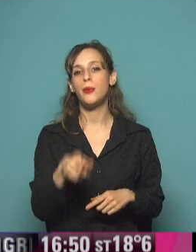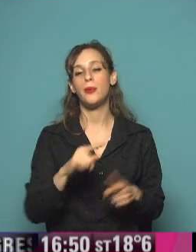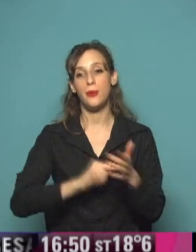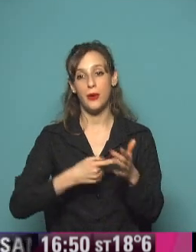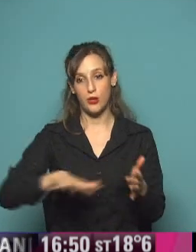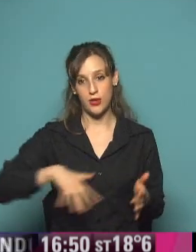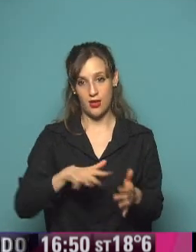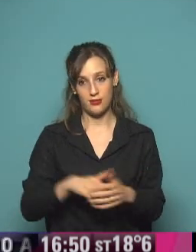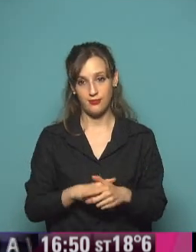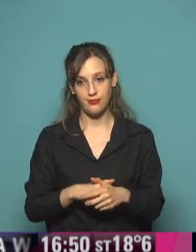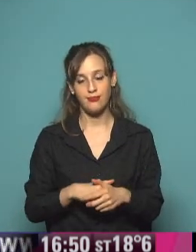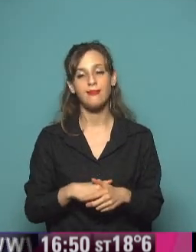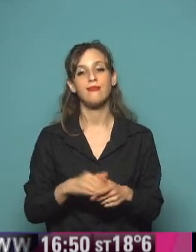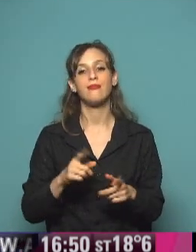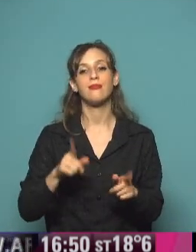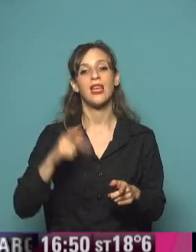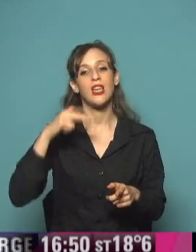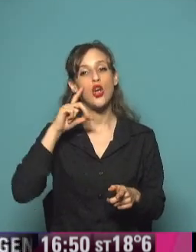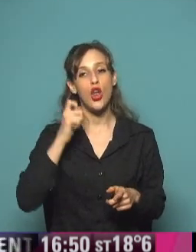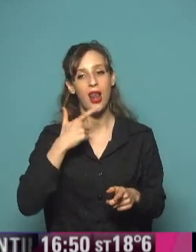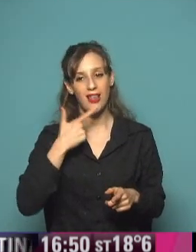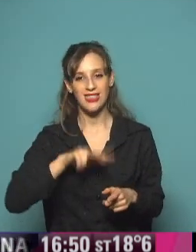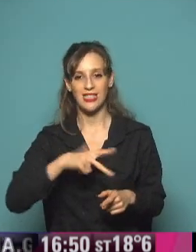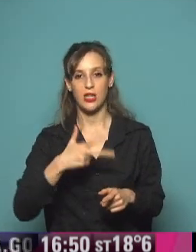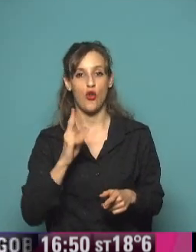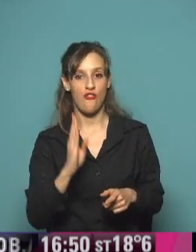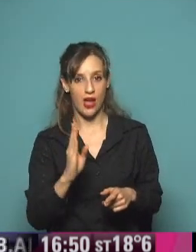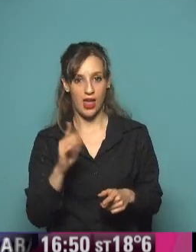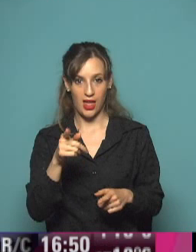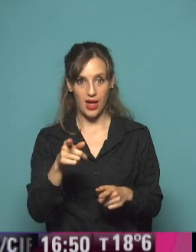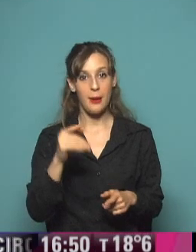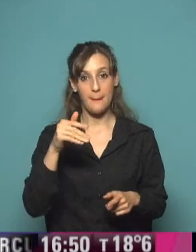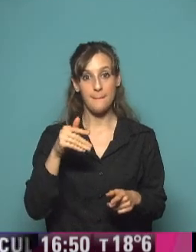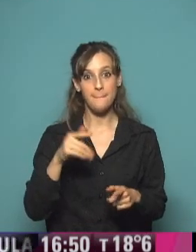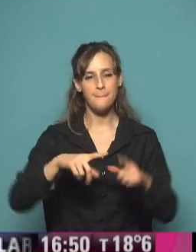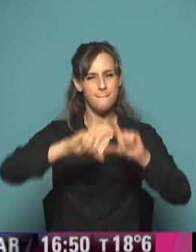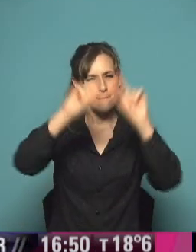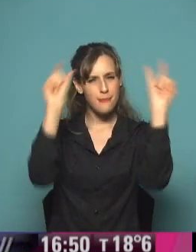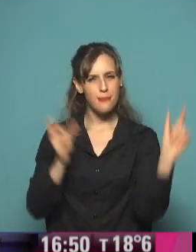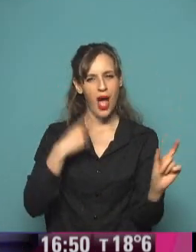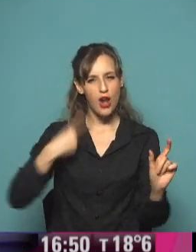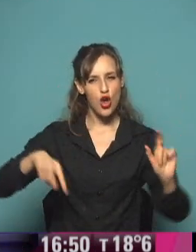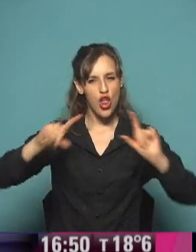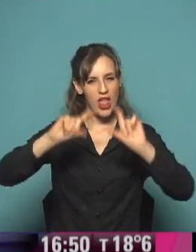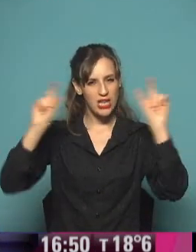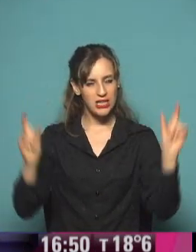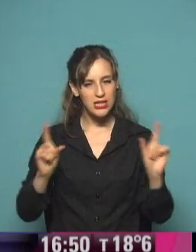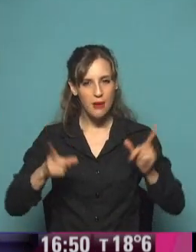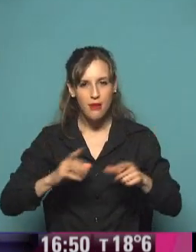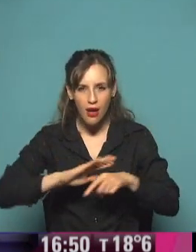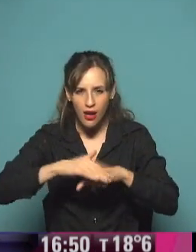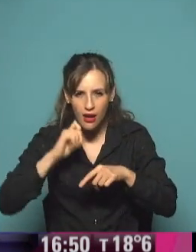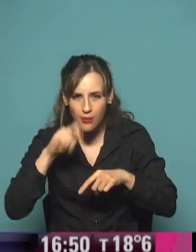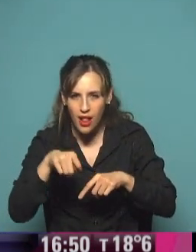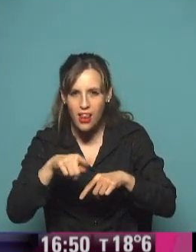Aires. Y acá tenemos a Nicolás de tercero B, Manuel Peña, con un hermoso arcoíris y lo que parece ser un puercoespín, ¿no? Eso te